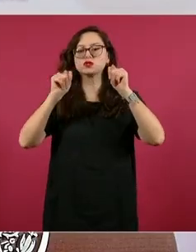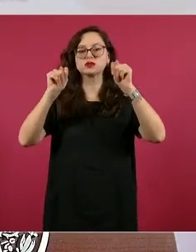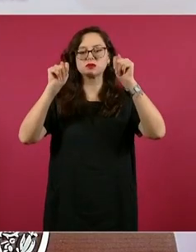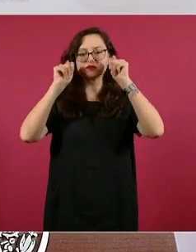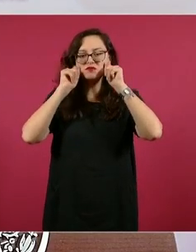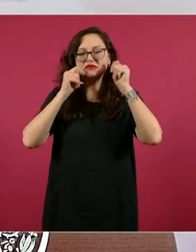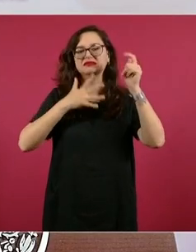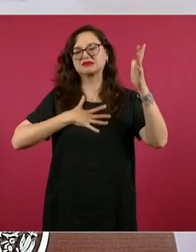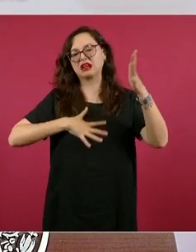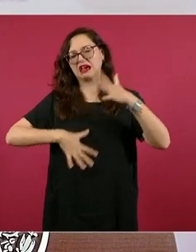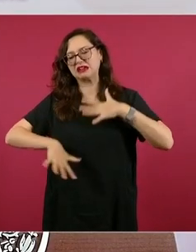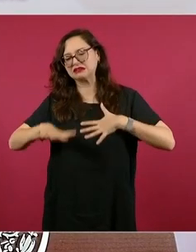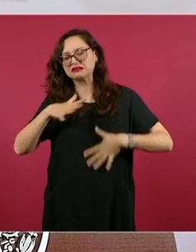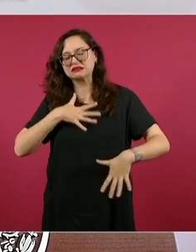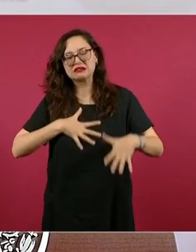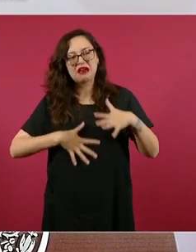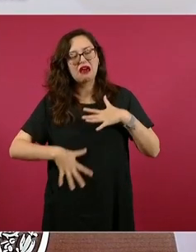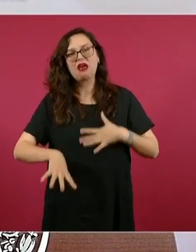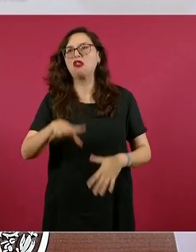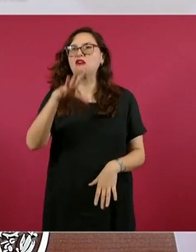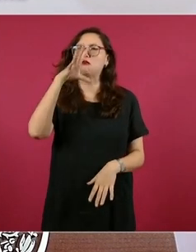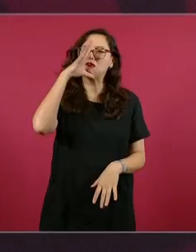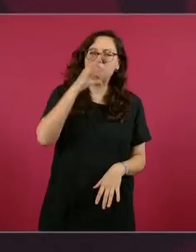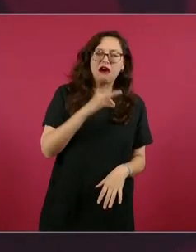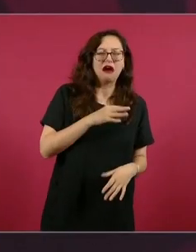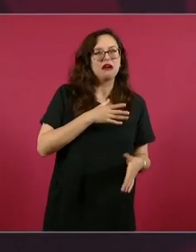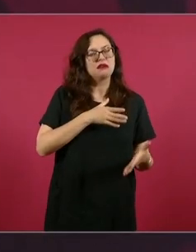fracaso, fatiga,